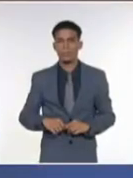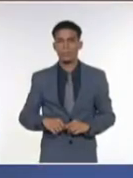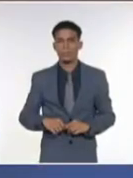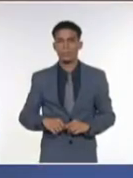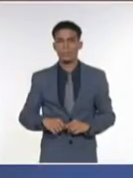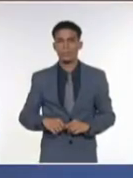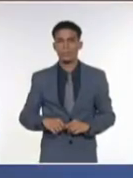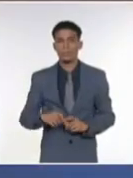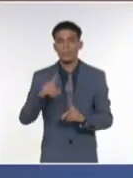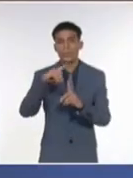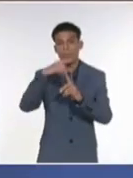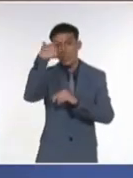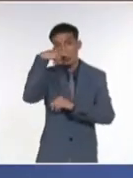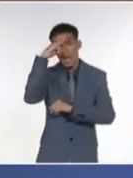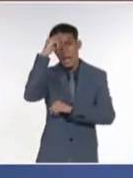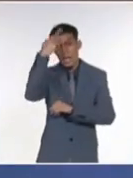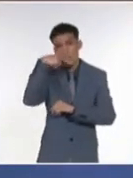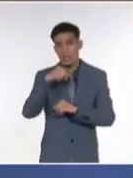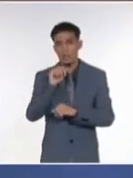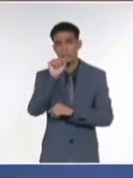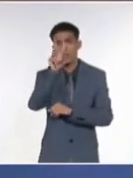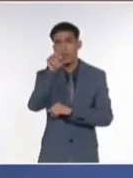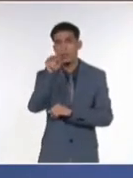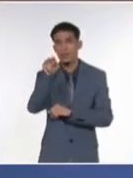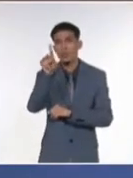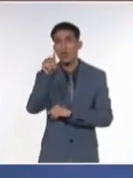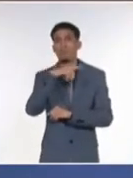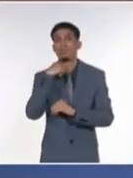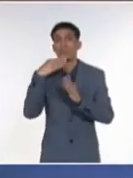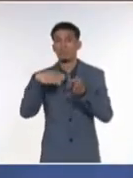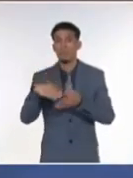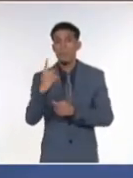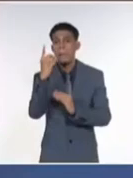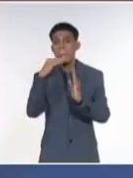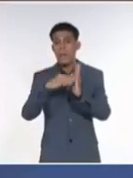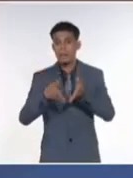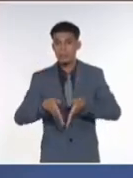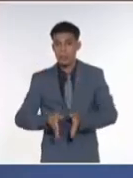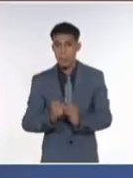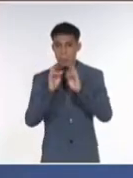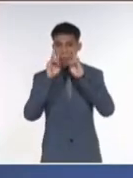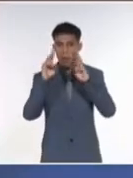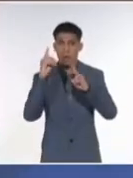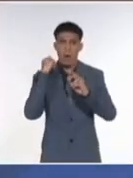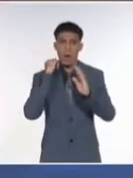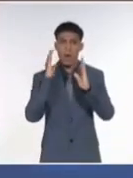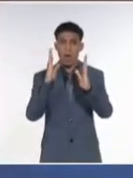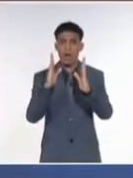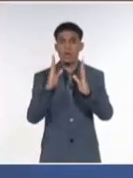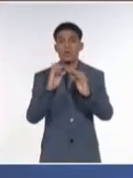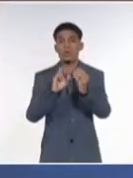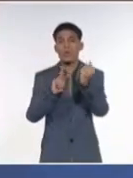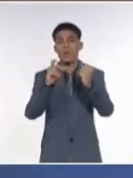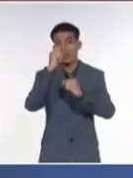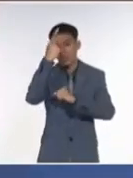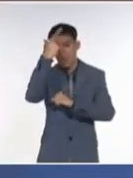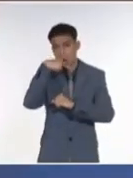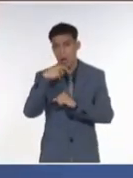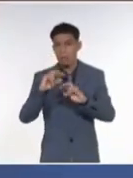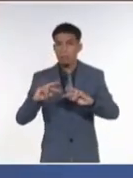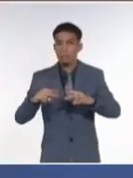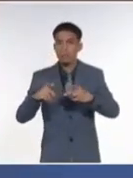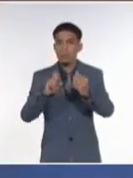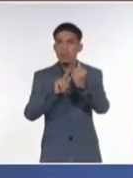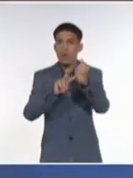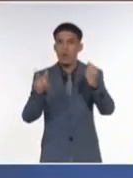Con una tasa de mortalidad infantil de 3.2 fallecidos por cada 1000 nacidos vivos en lo que va de año, Ciego de Ávila vuelve a figurar entre las provincias